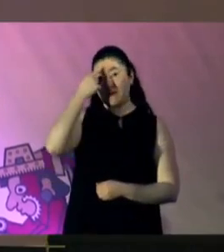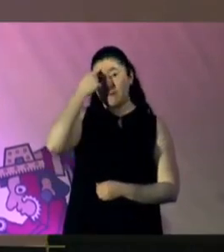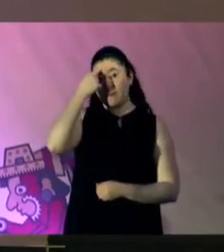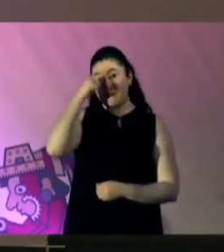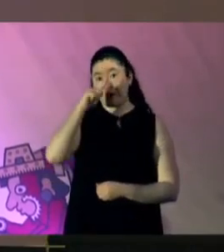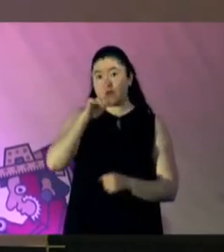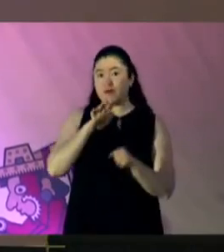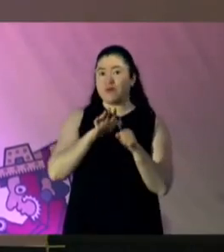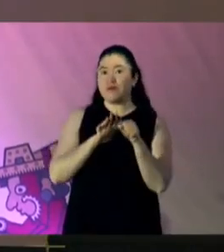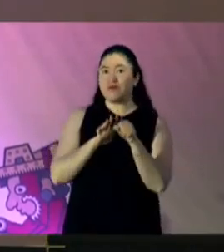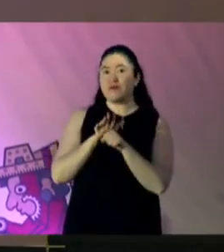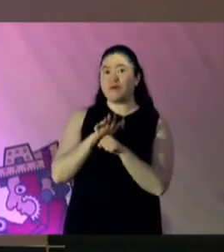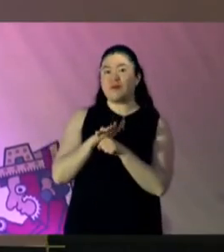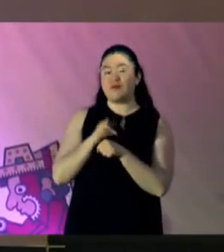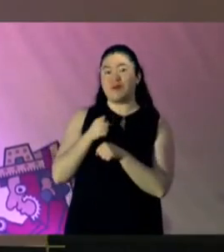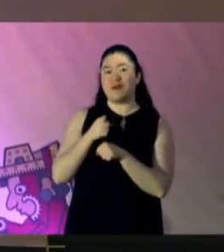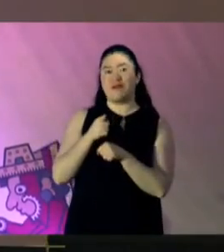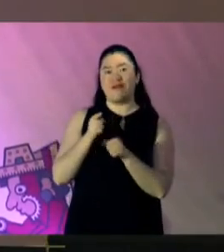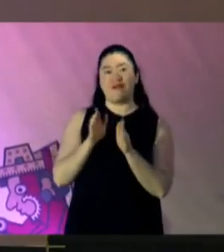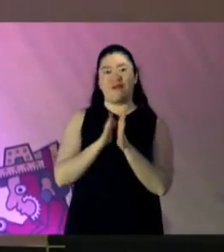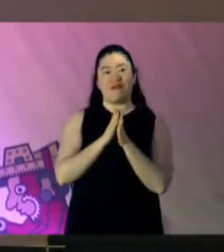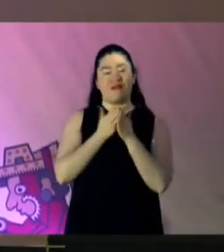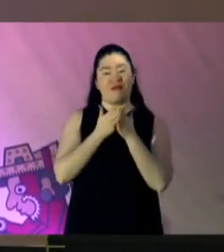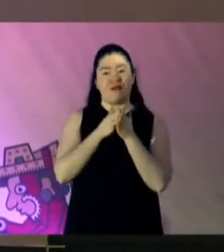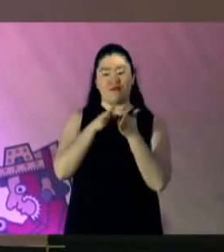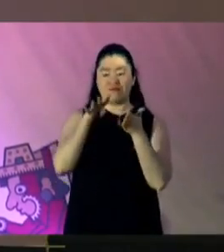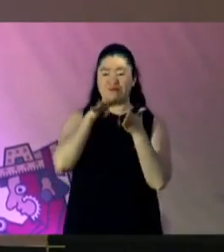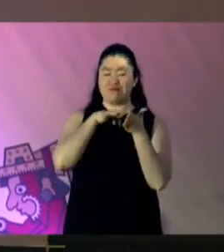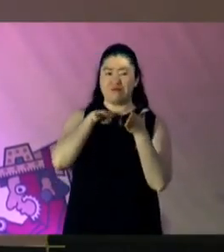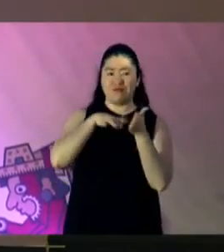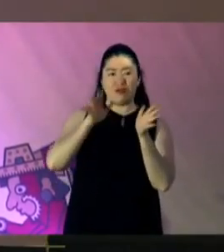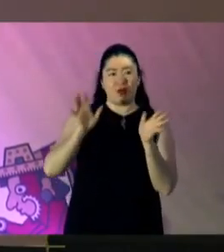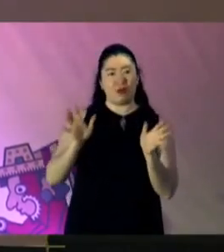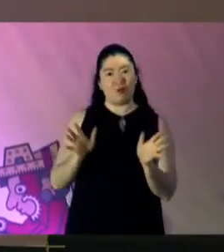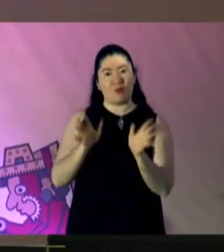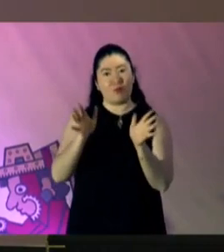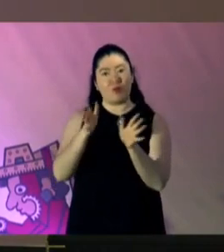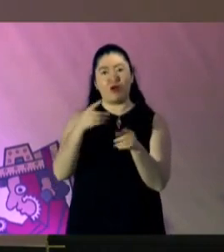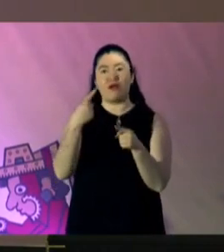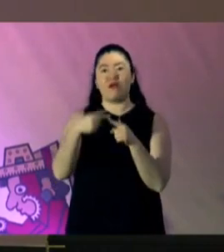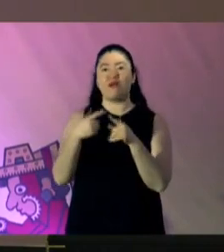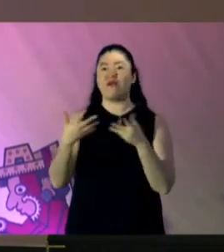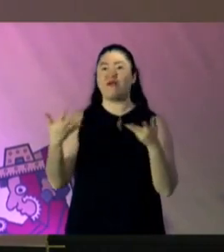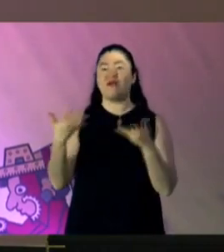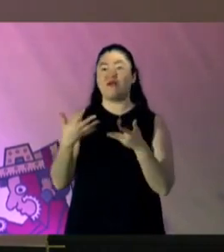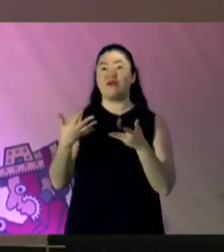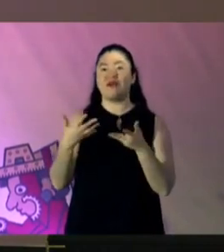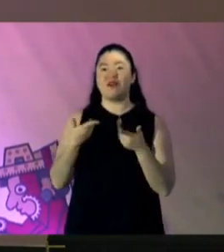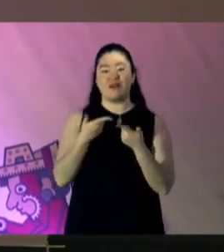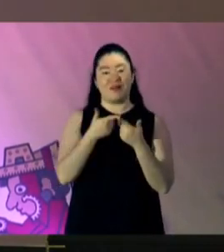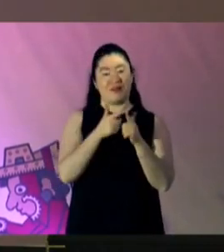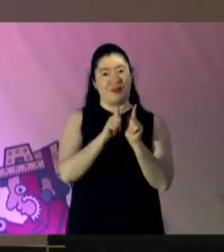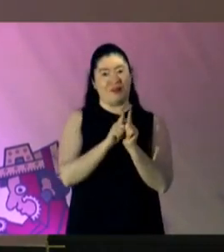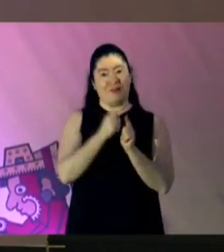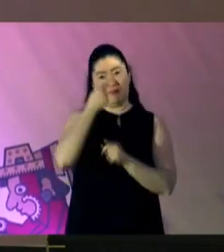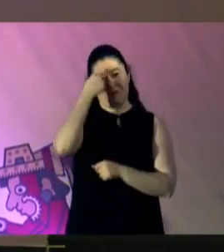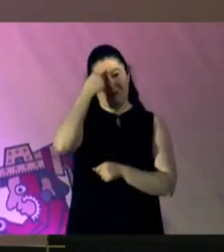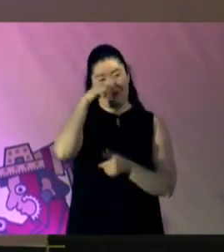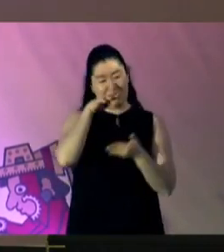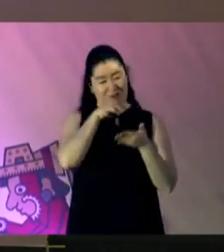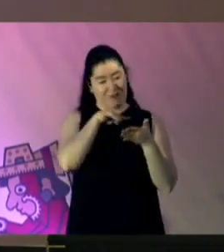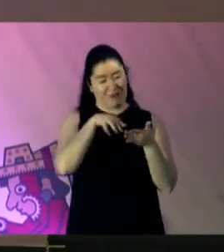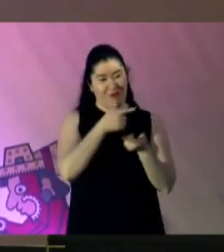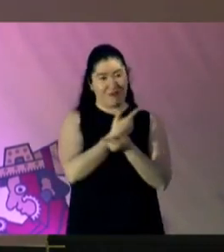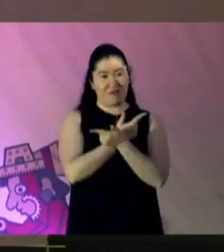cruzada por la lectura que lleva a cabo todo el tiempo la brigada para leer en libertad donde hay un